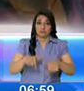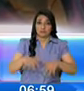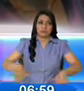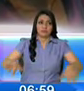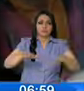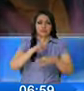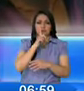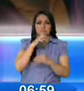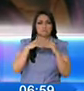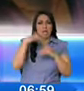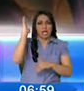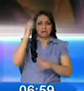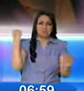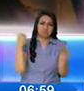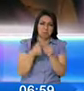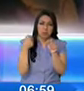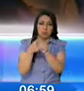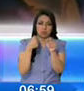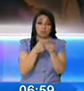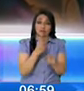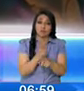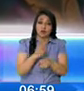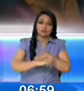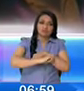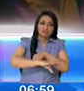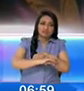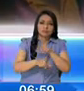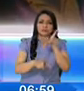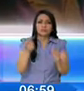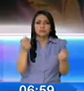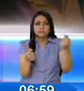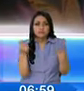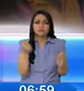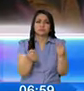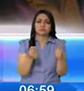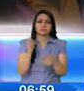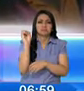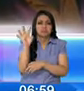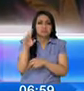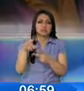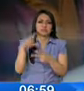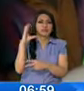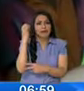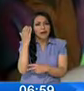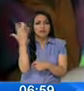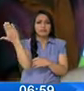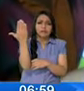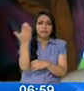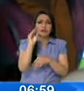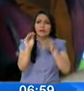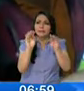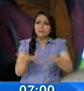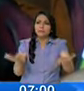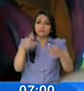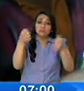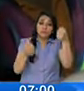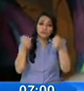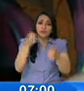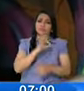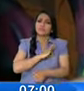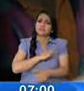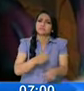tránsito. Estamos justamente en una campaña de concientización a través de los medios de comunicación a fin de que los conductores asuman su